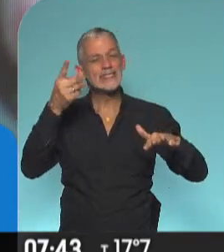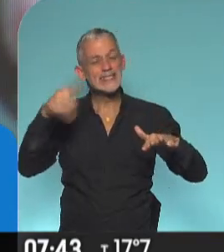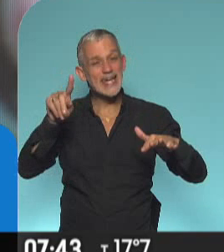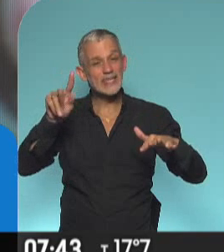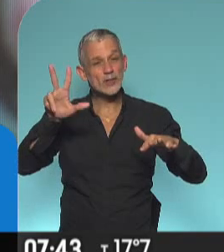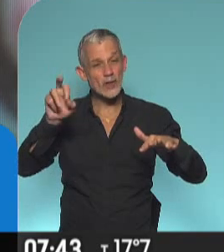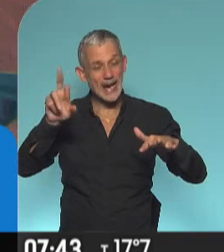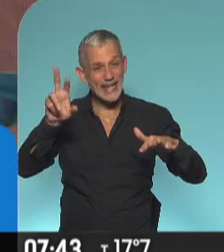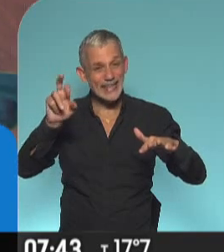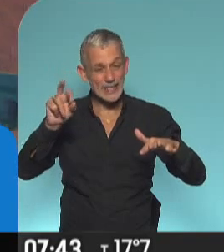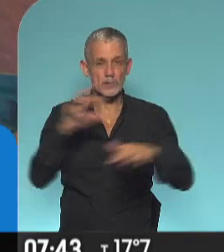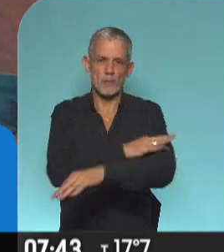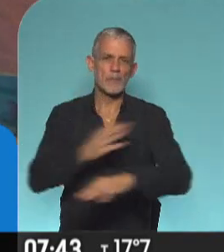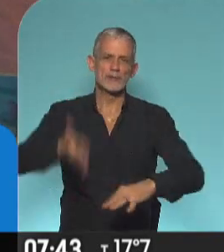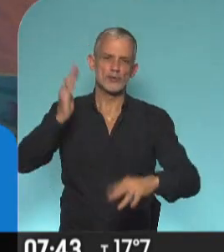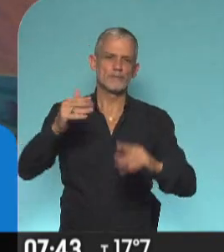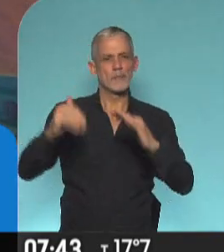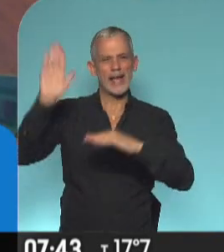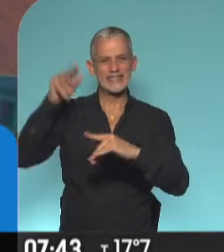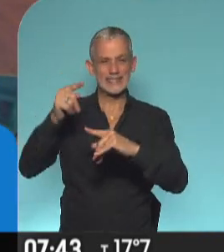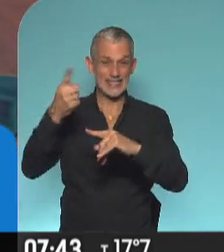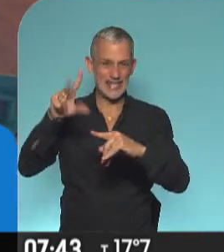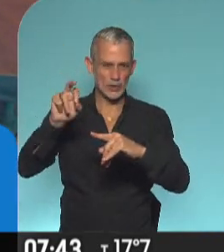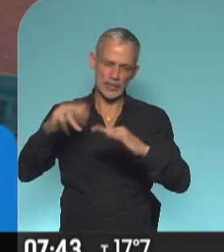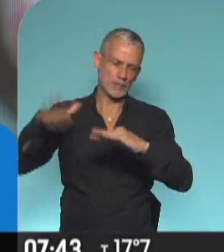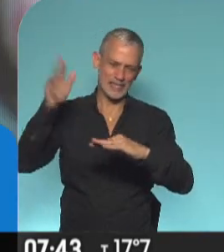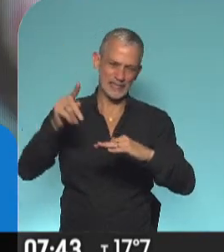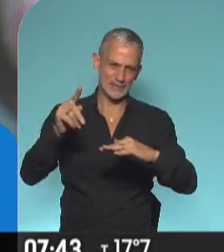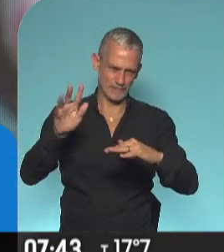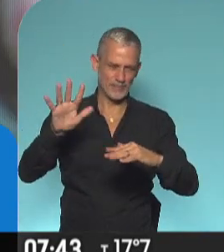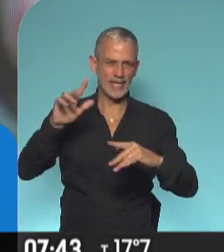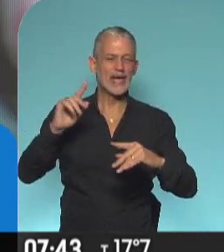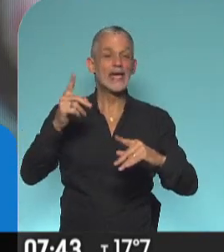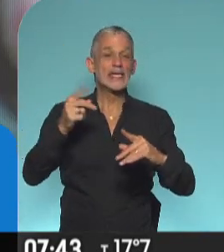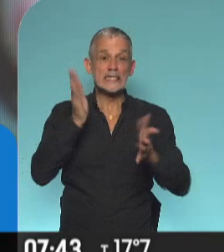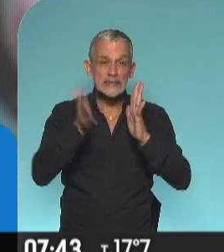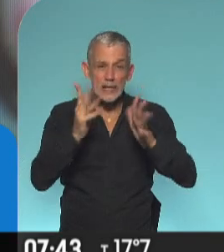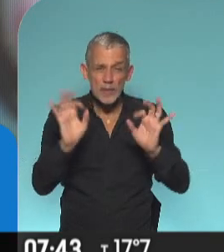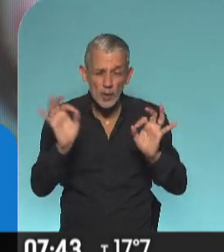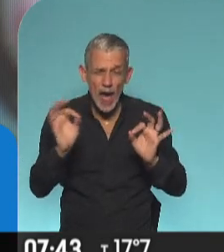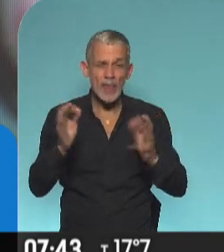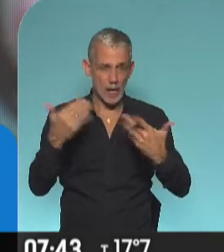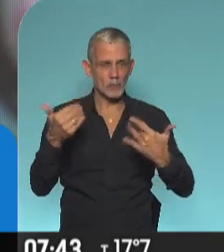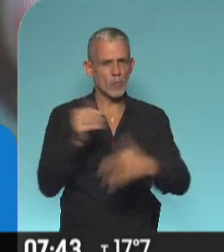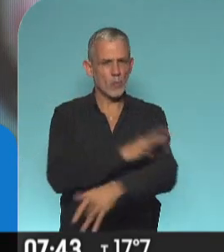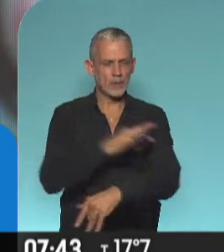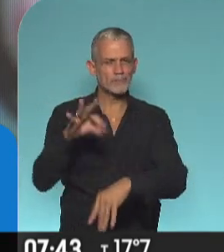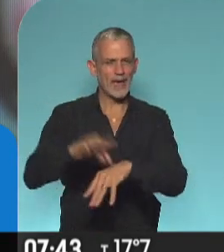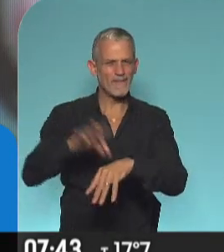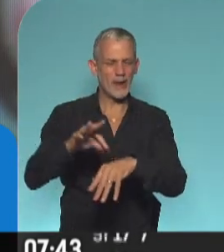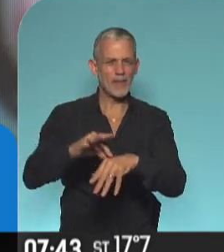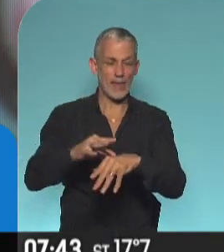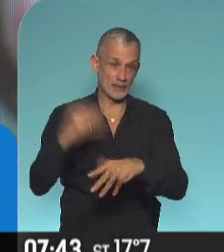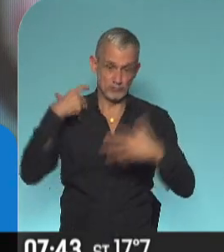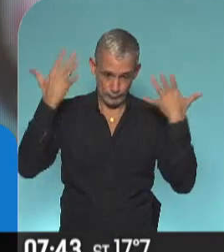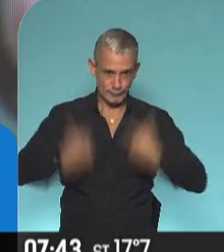ya hablamos de hipertensión arterial. ¿Qué pasa si la hipertensión arterial no la tratamos? Pueden haber enfermedades a nivel